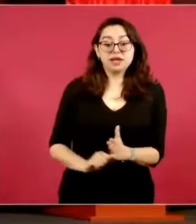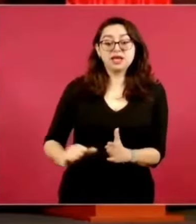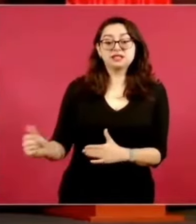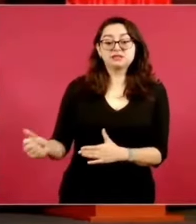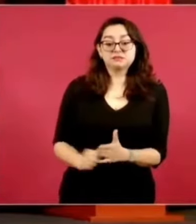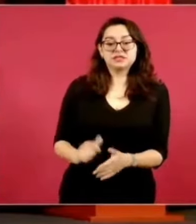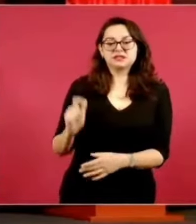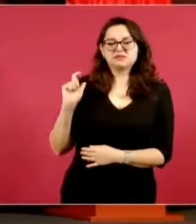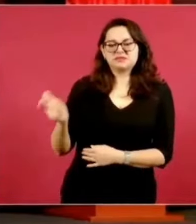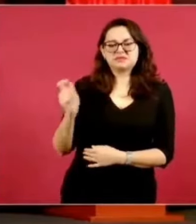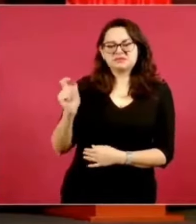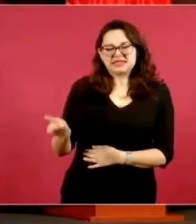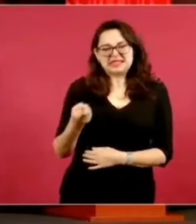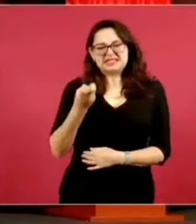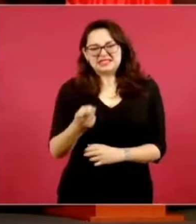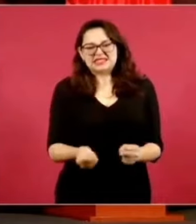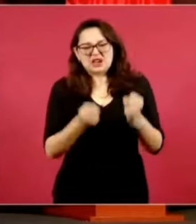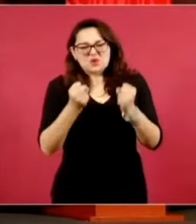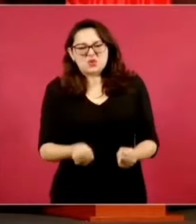¿Qué significa eso?